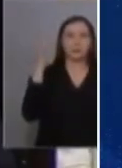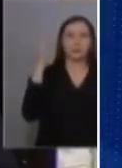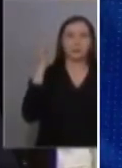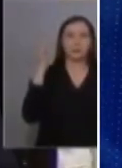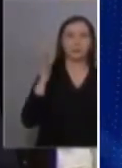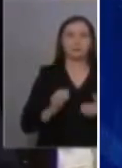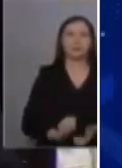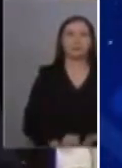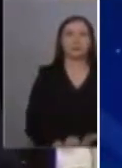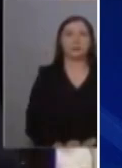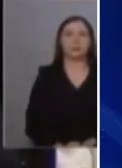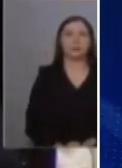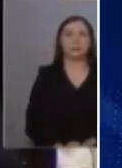Aylwin